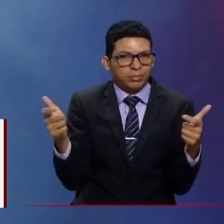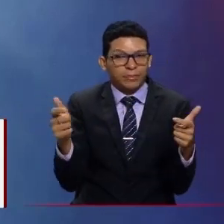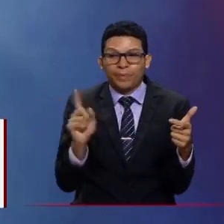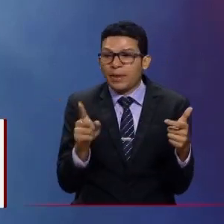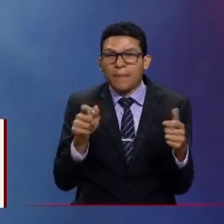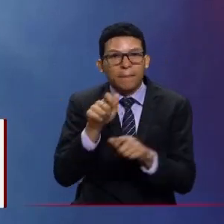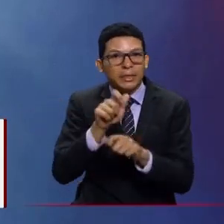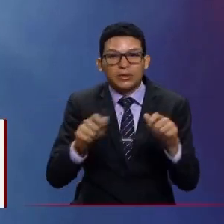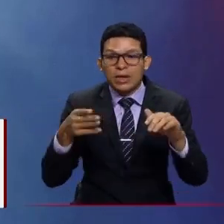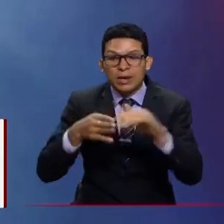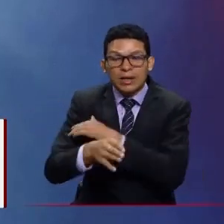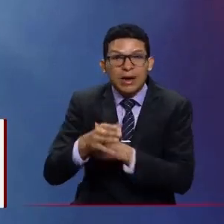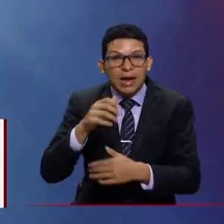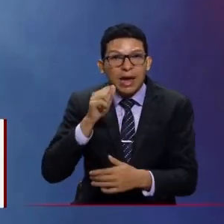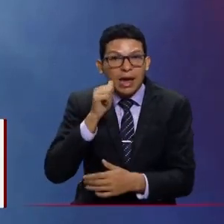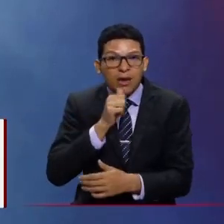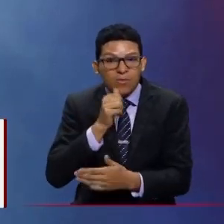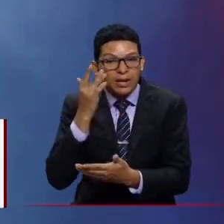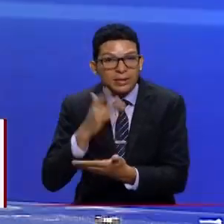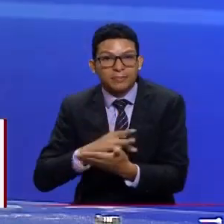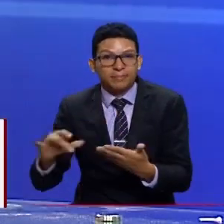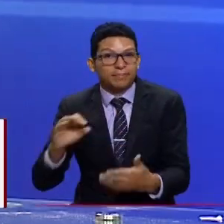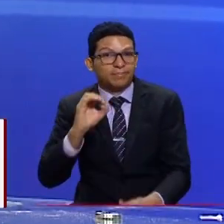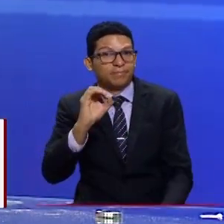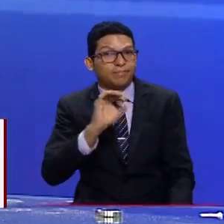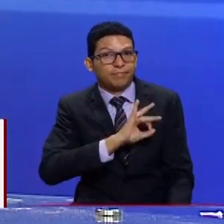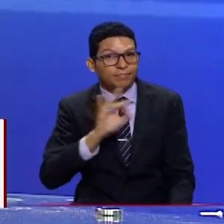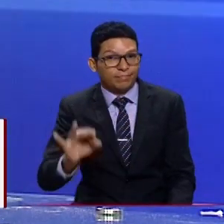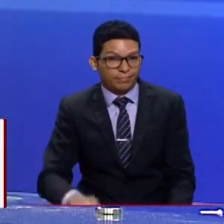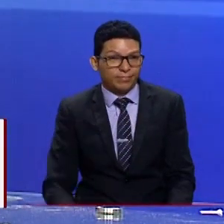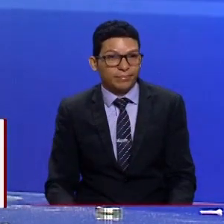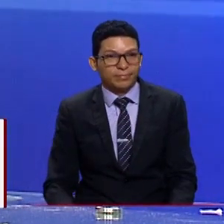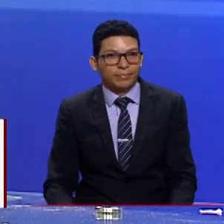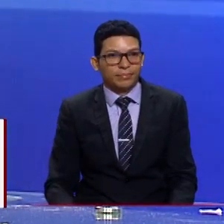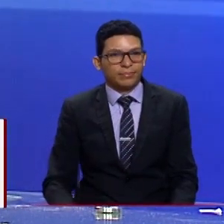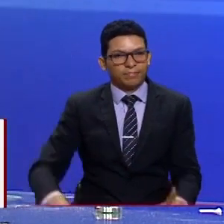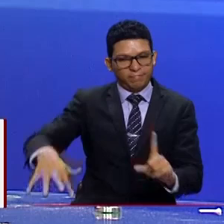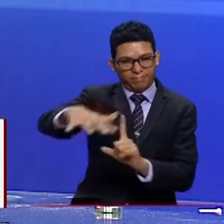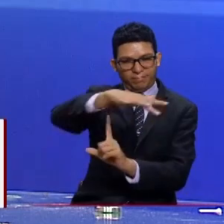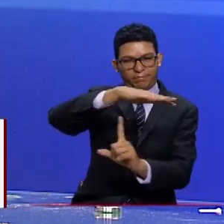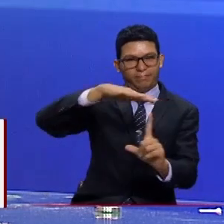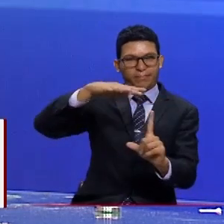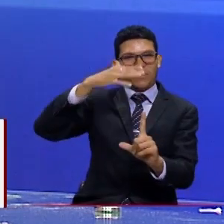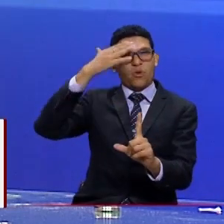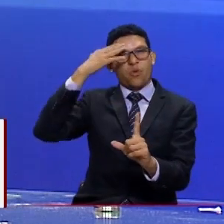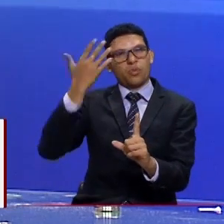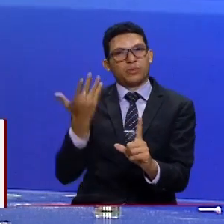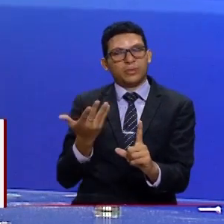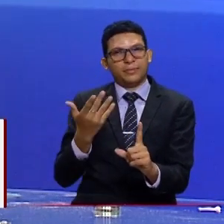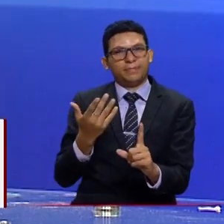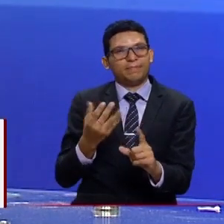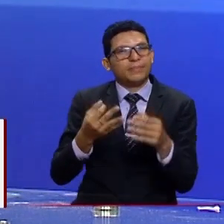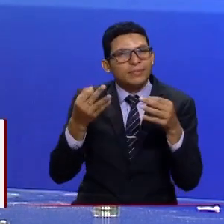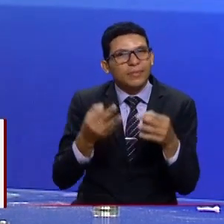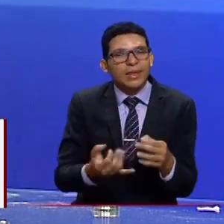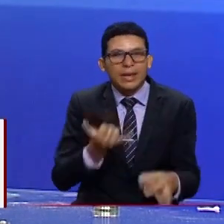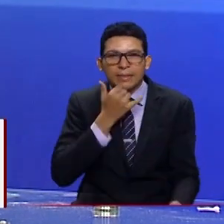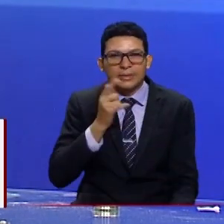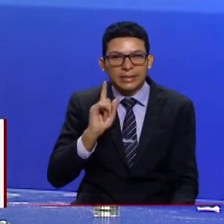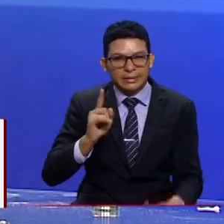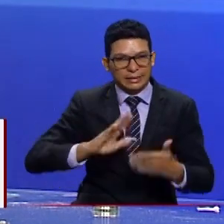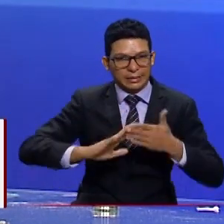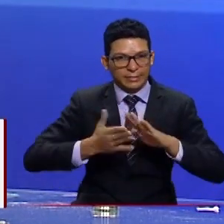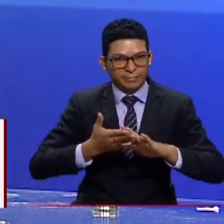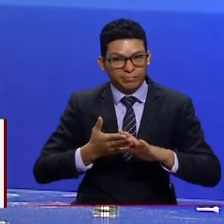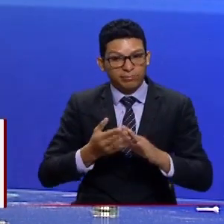tenido el acceso a agua potable. Andrea, ¿cuál es como el panorama? Entremos un poco más en detalle de lo que pasa en esas poblaciones a las que